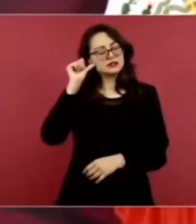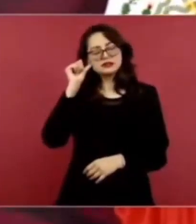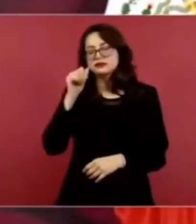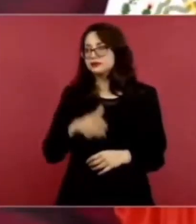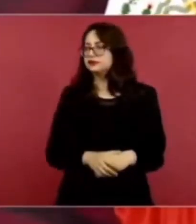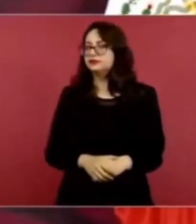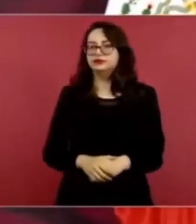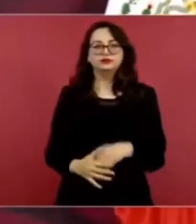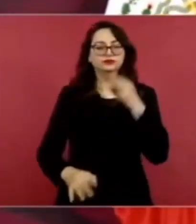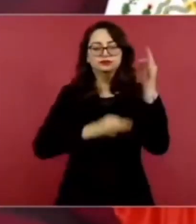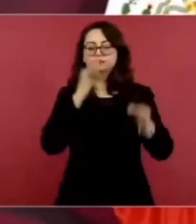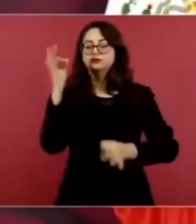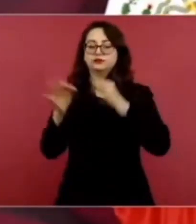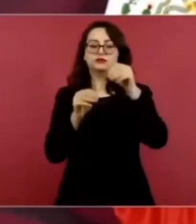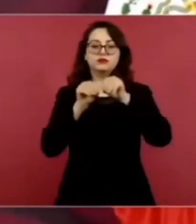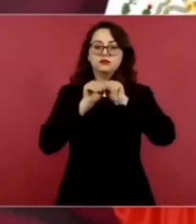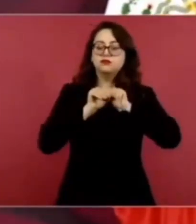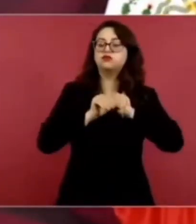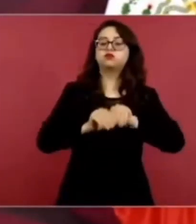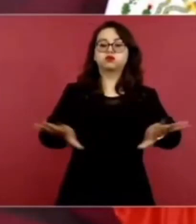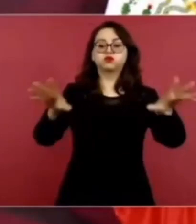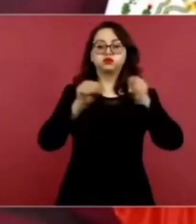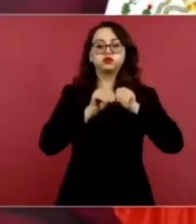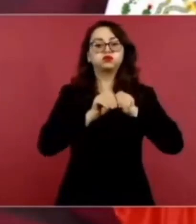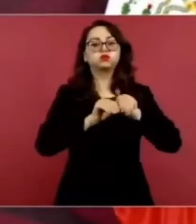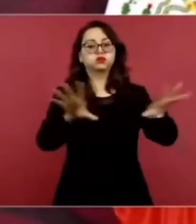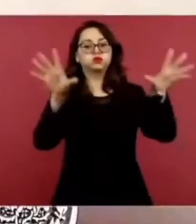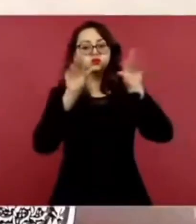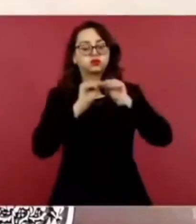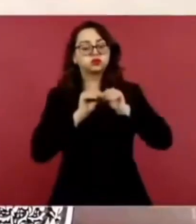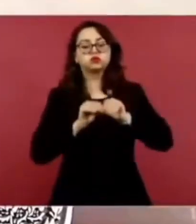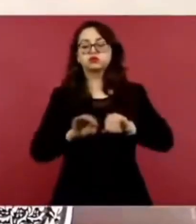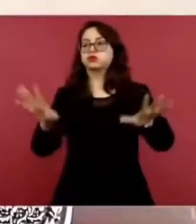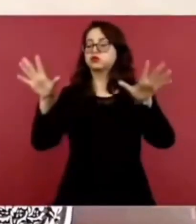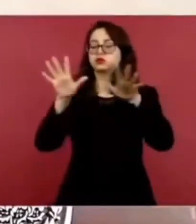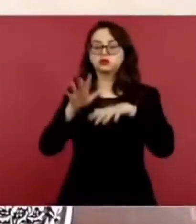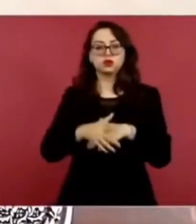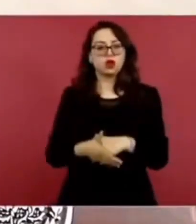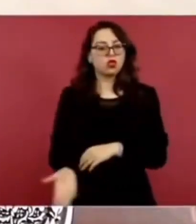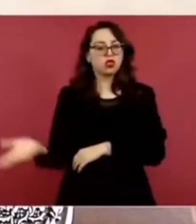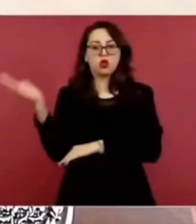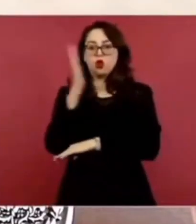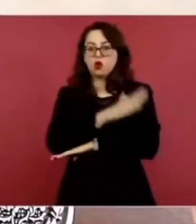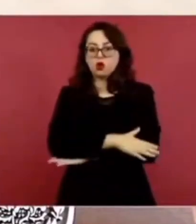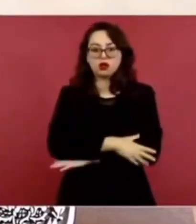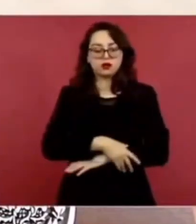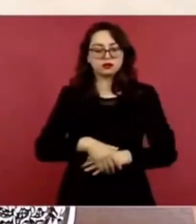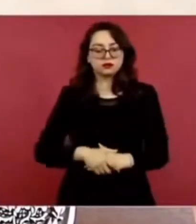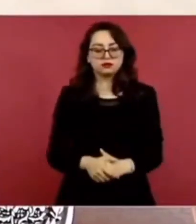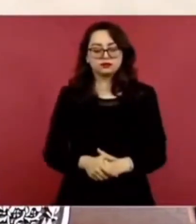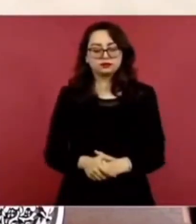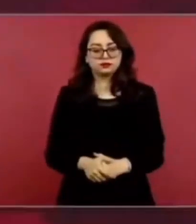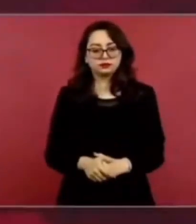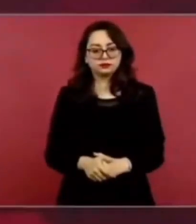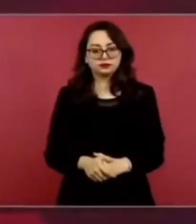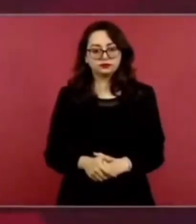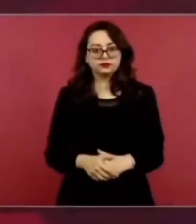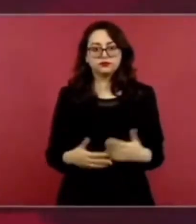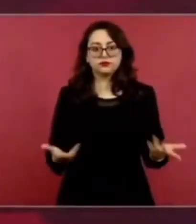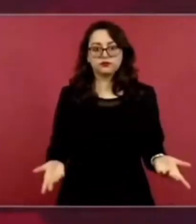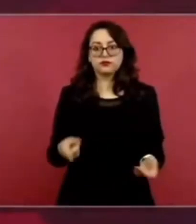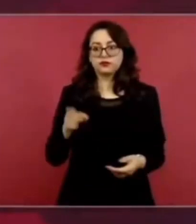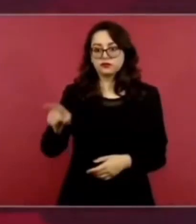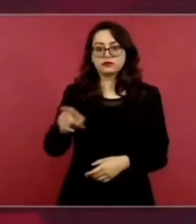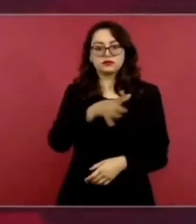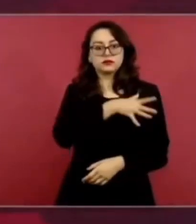nota, ¿no? En todos lados. La entrega de el reconocimiento al general